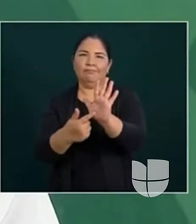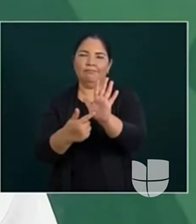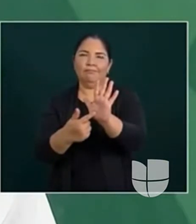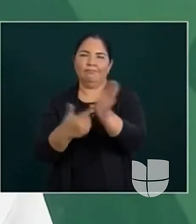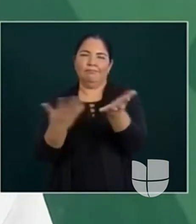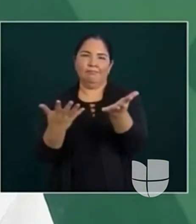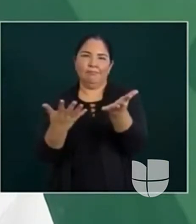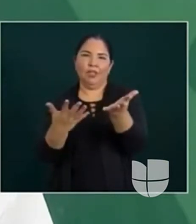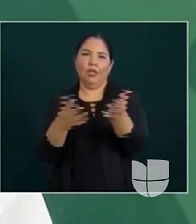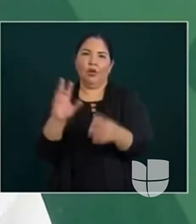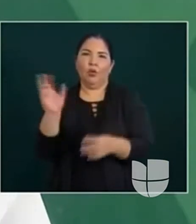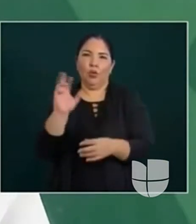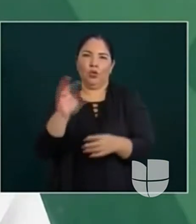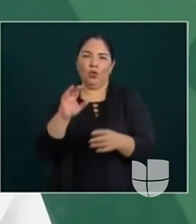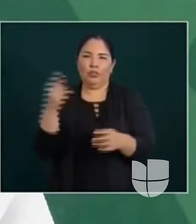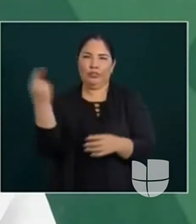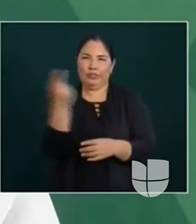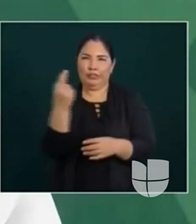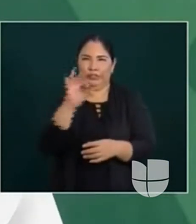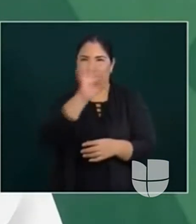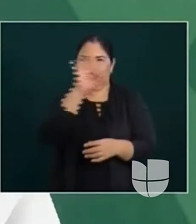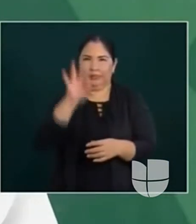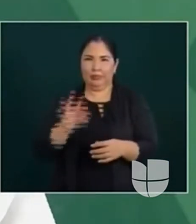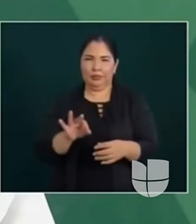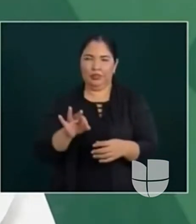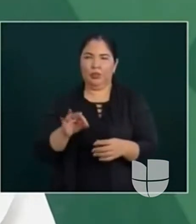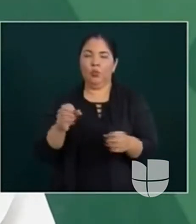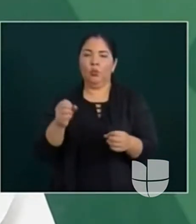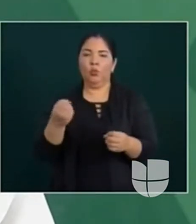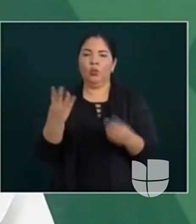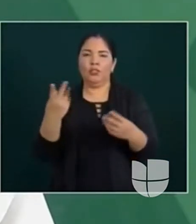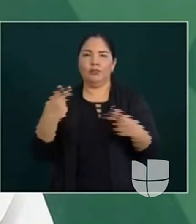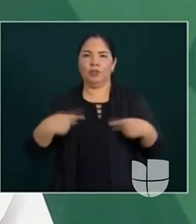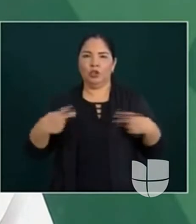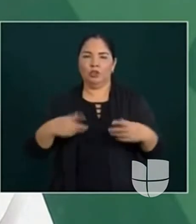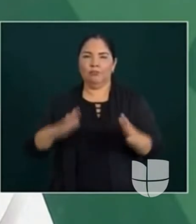porque se requiere un porcentaje de la participación,